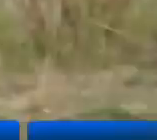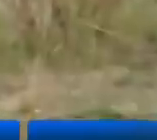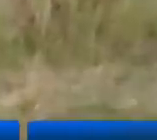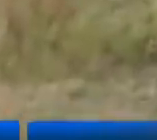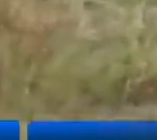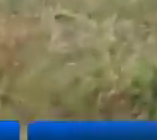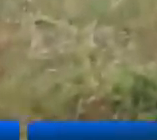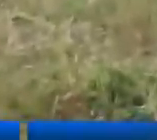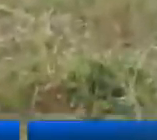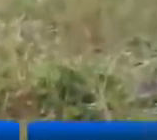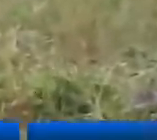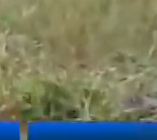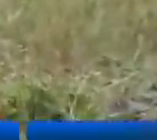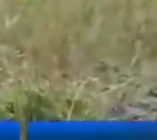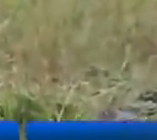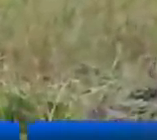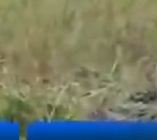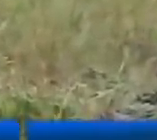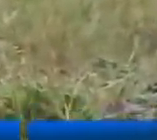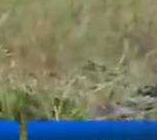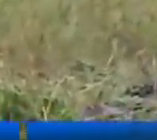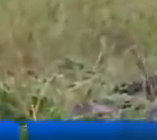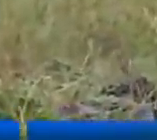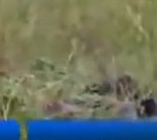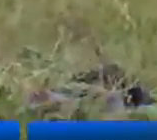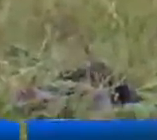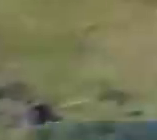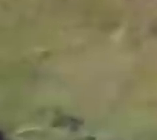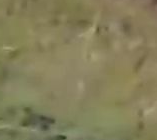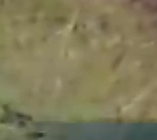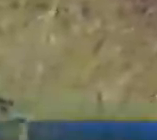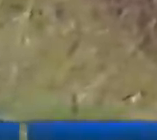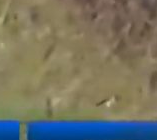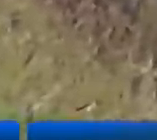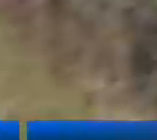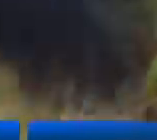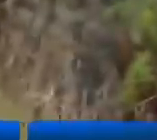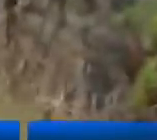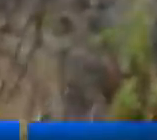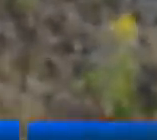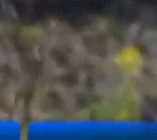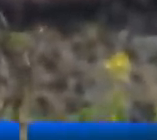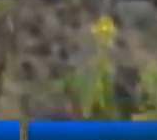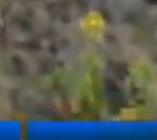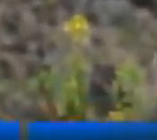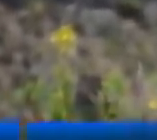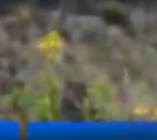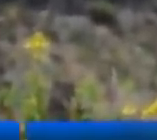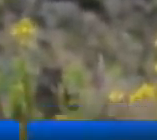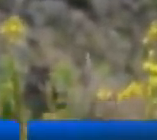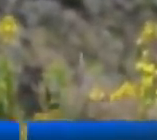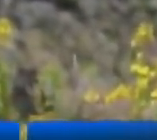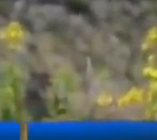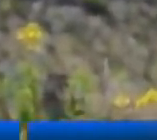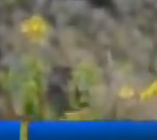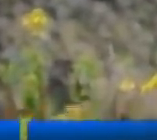que es posible que una vez liberado regrese con su pareja, aunque también podría suceder que pase lo que le resta de vida